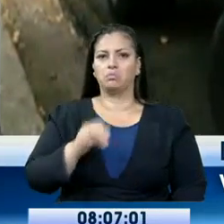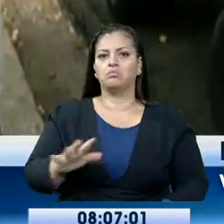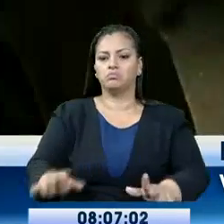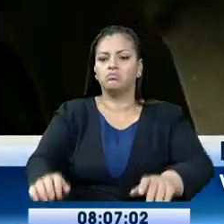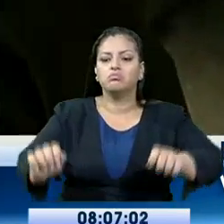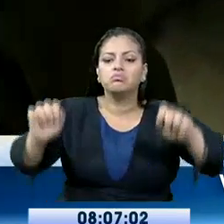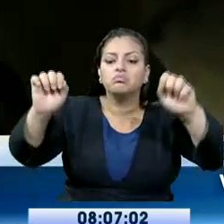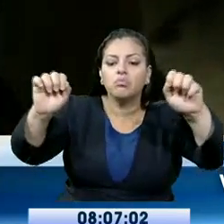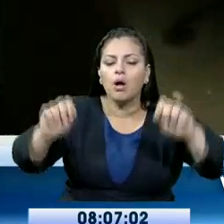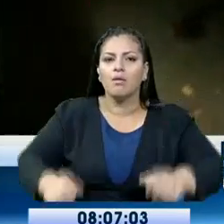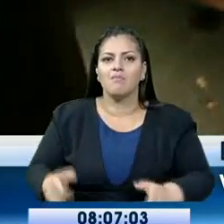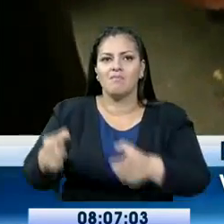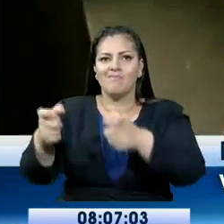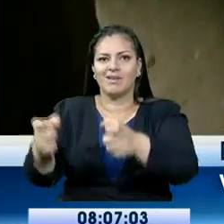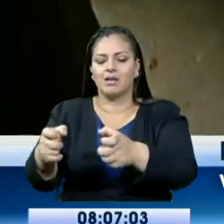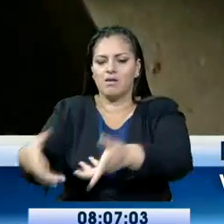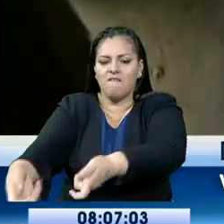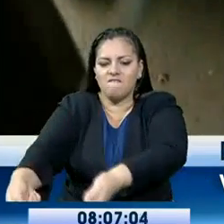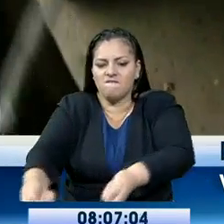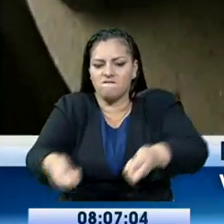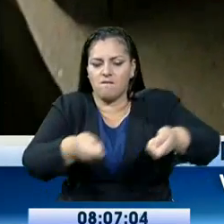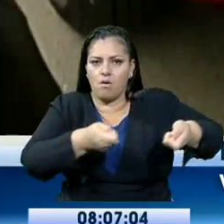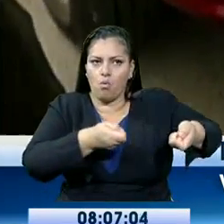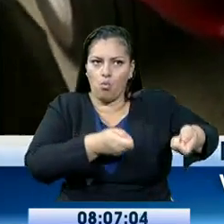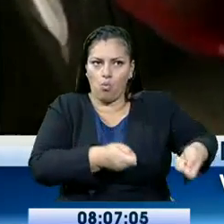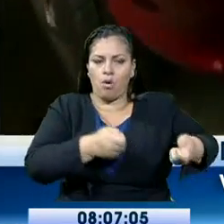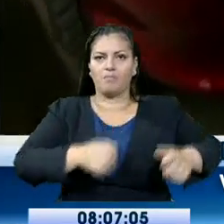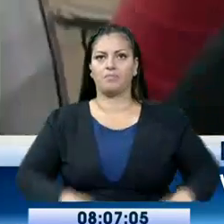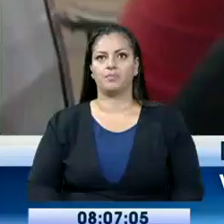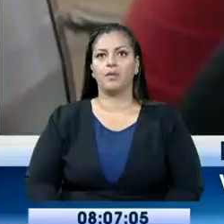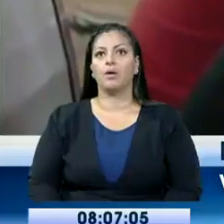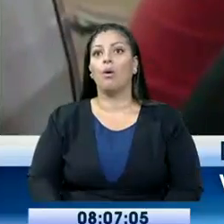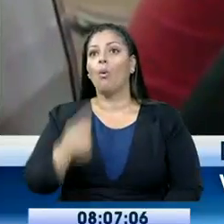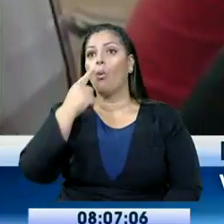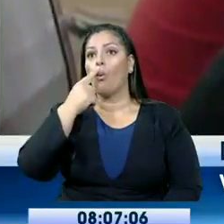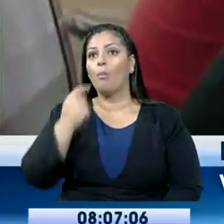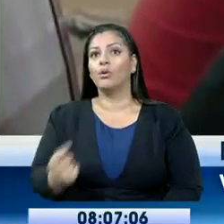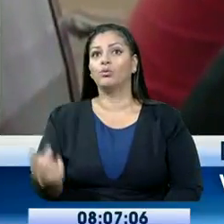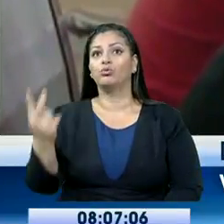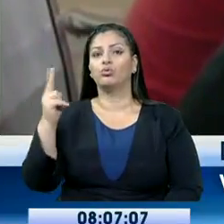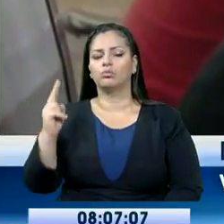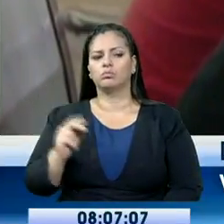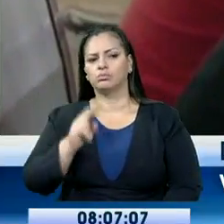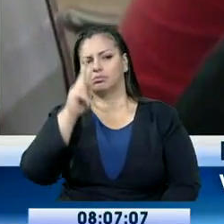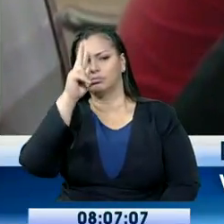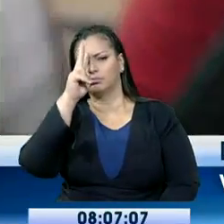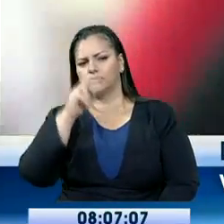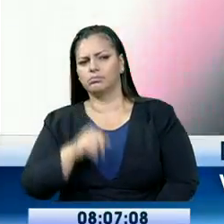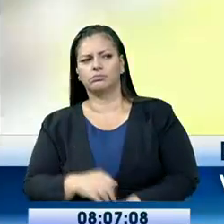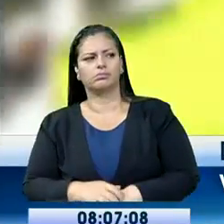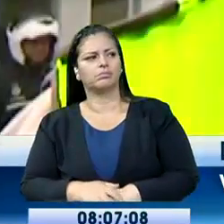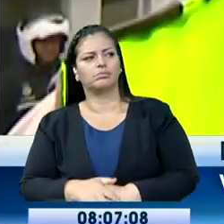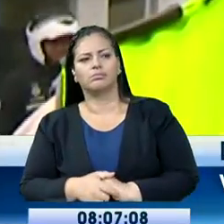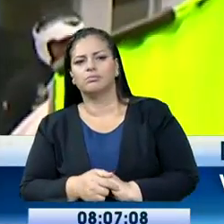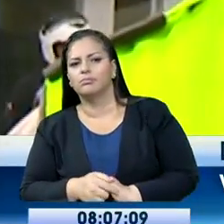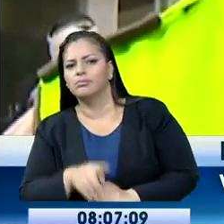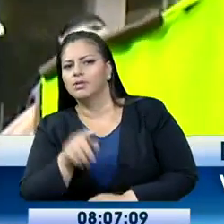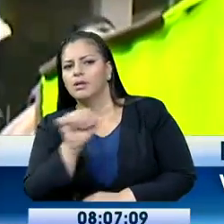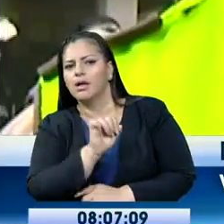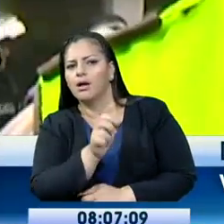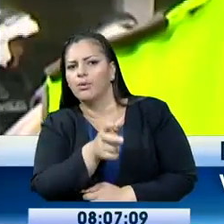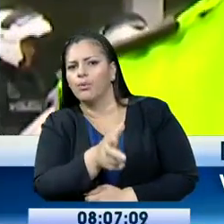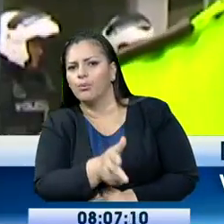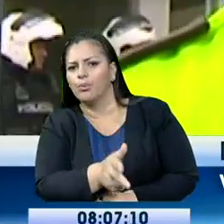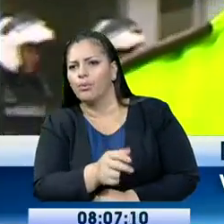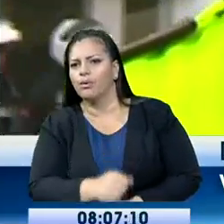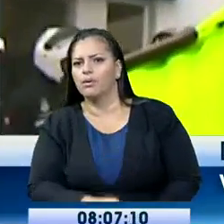cables, ataron el otro carro y supuestamente lo estaban remolcando, pero fueron capturados cuadras más adelante. Se hizo extraño este